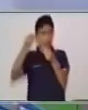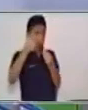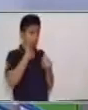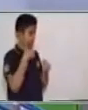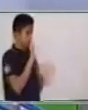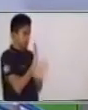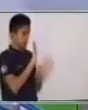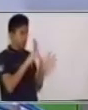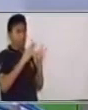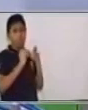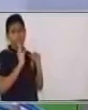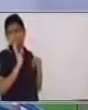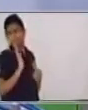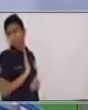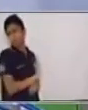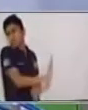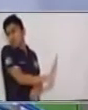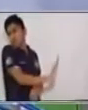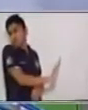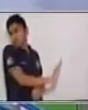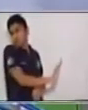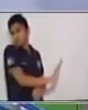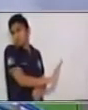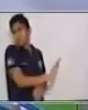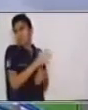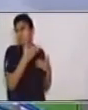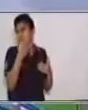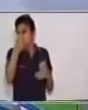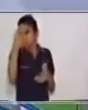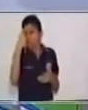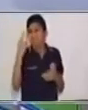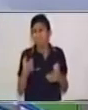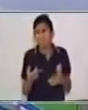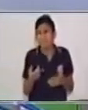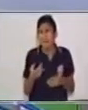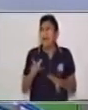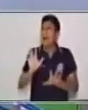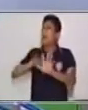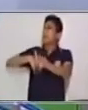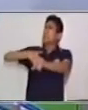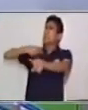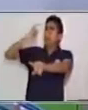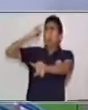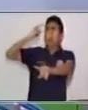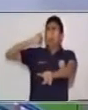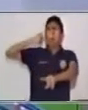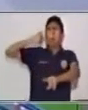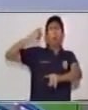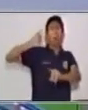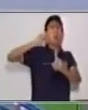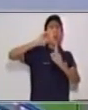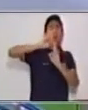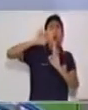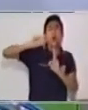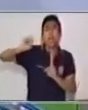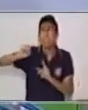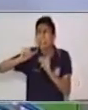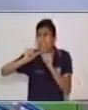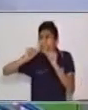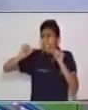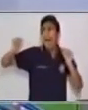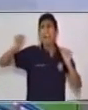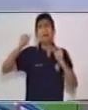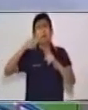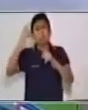el documento a los estudiantes. Bueno, van a decir, profe, pues yo veo la oración muy larga, yo